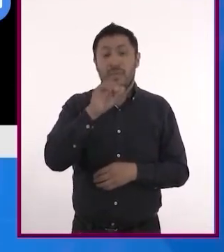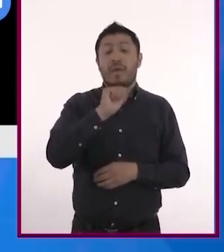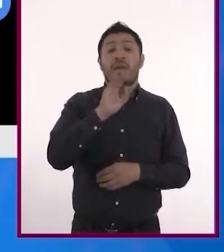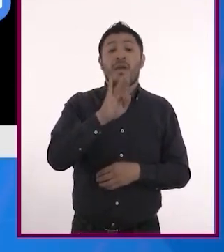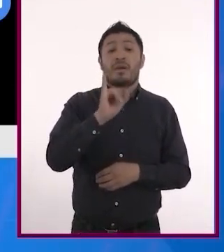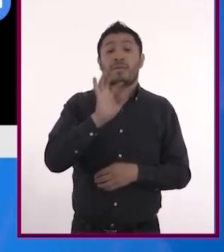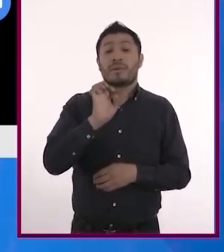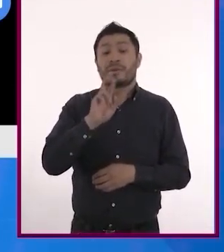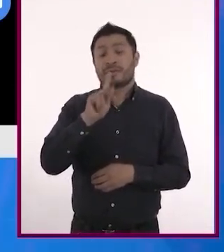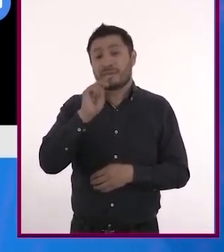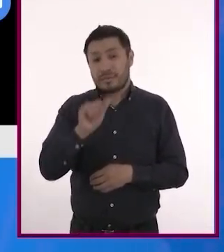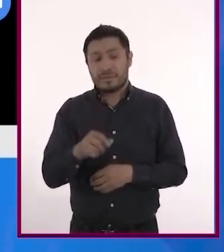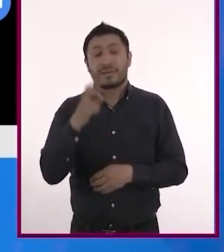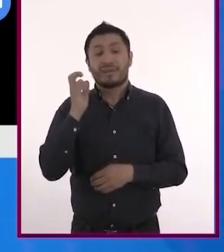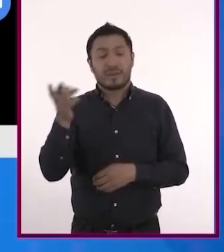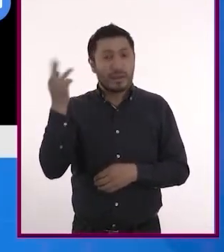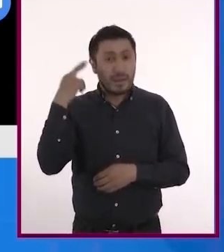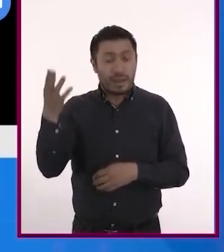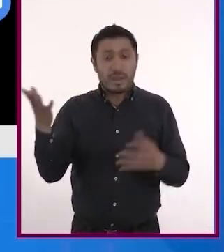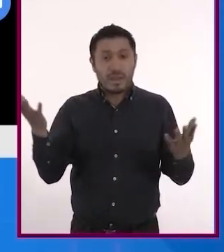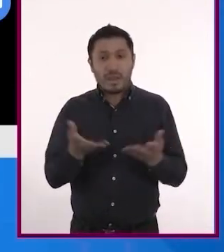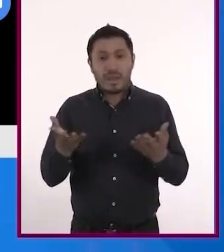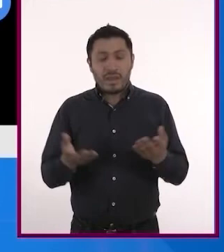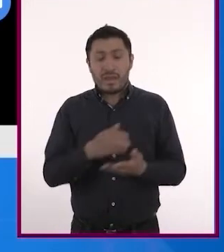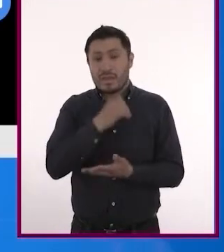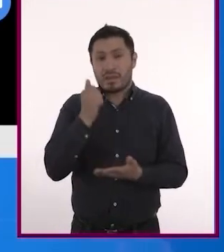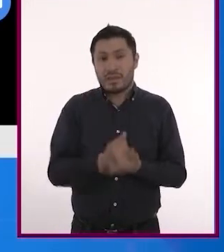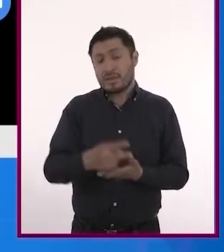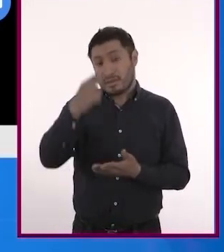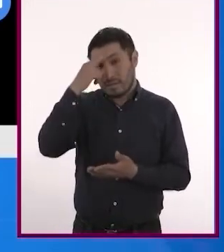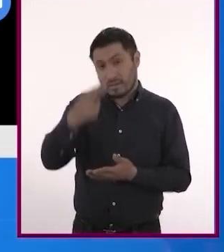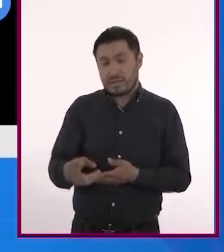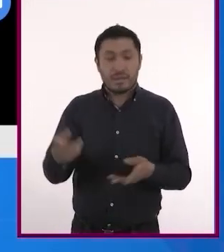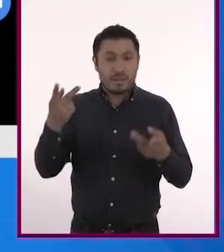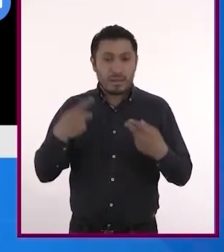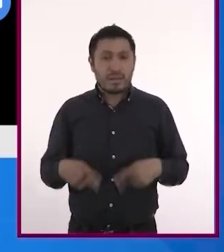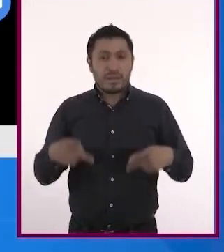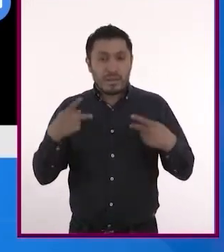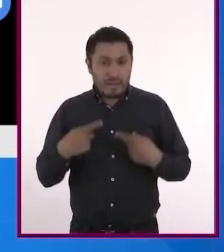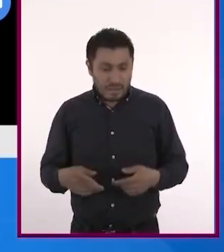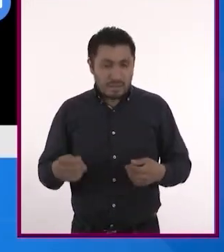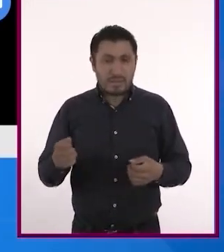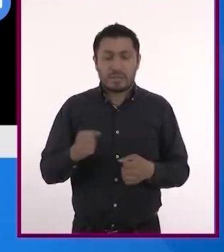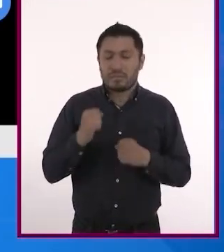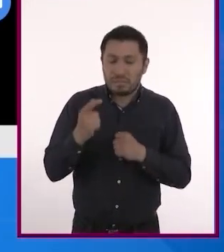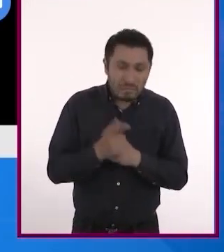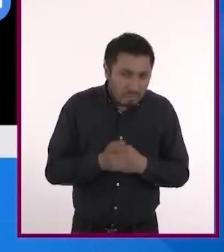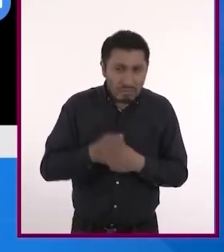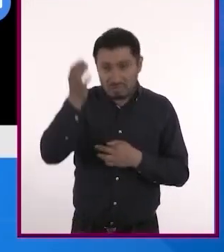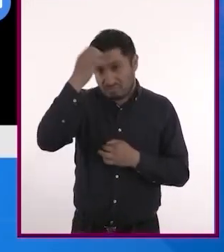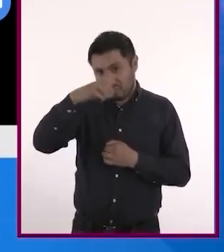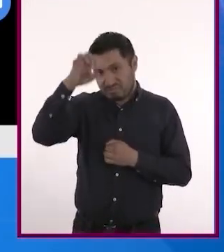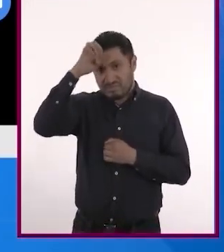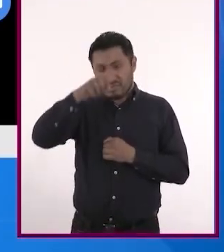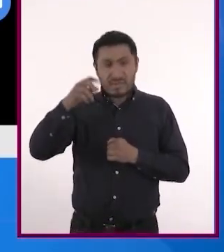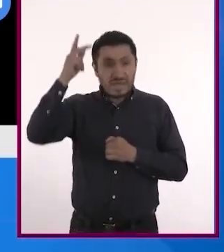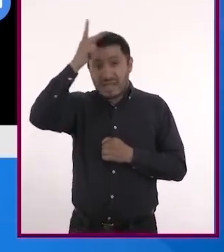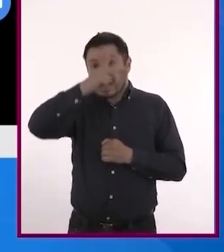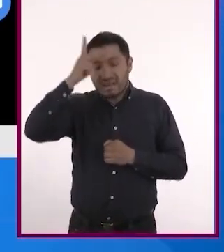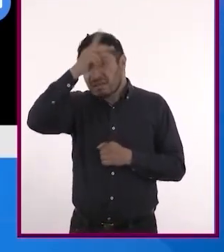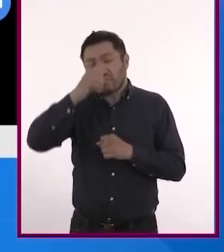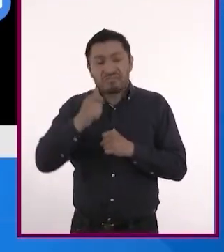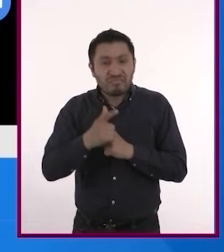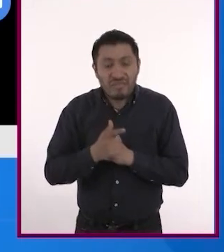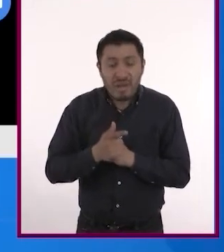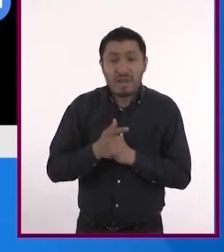Es una radio que la realizan en la Ciudad de México personas que tienen alguna experiencia psiquiátrica, que